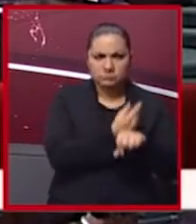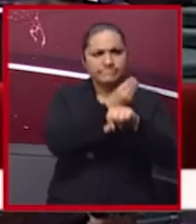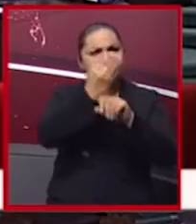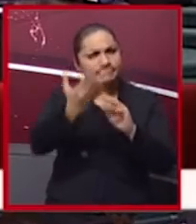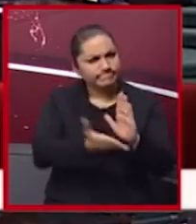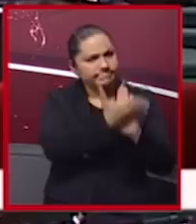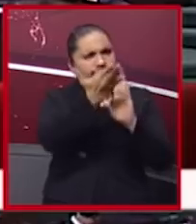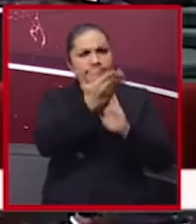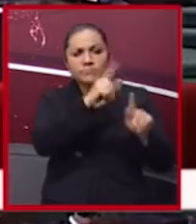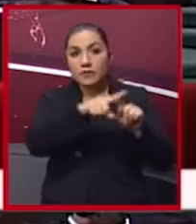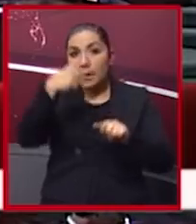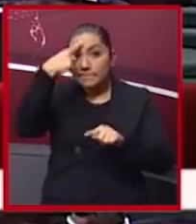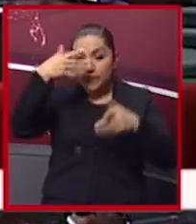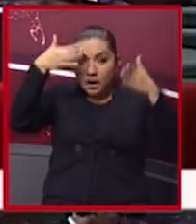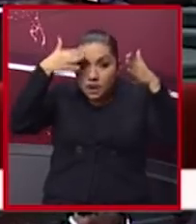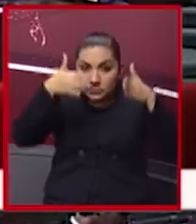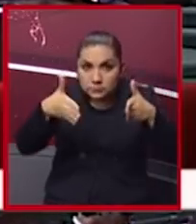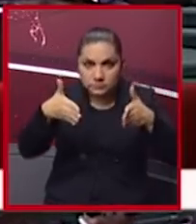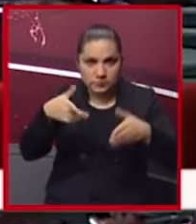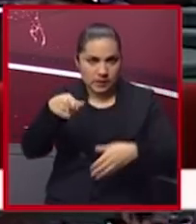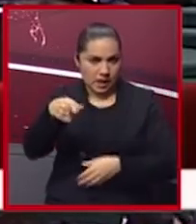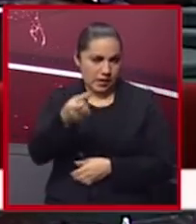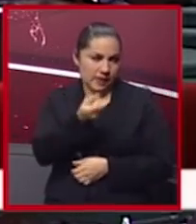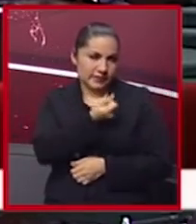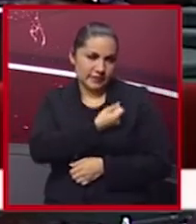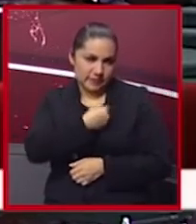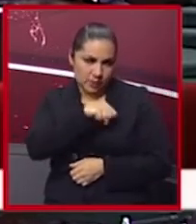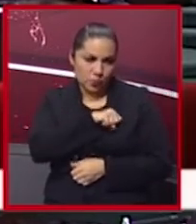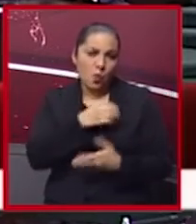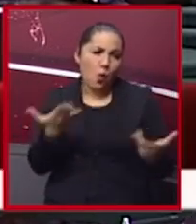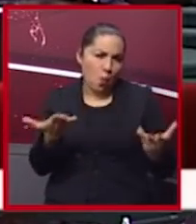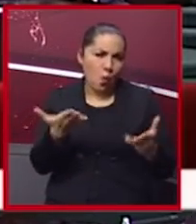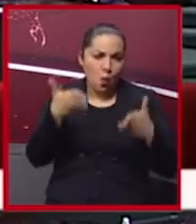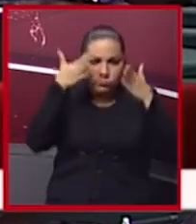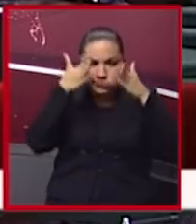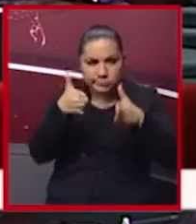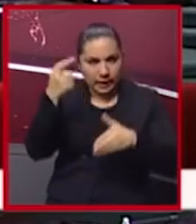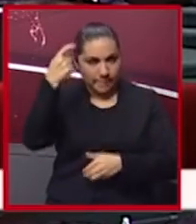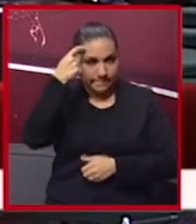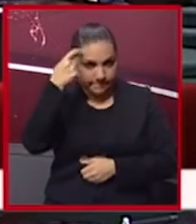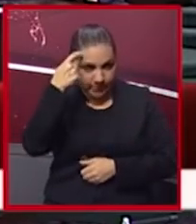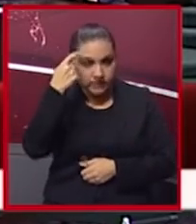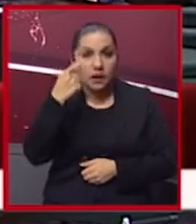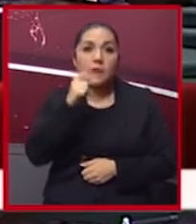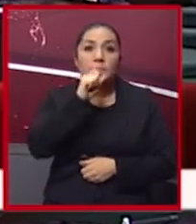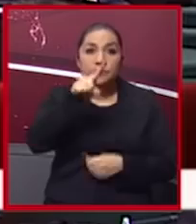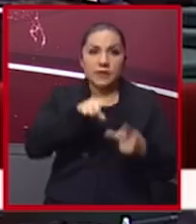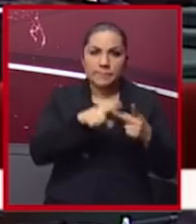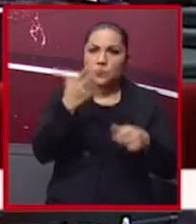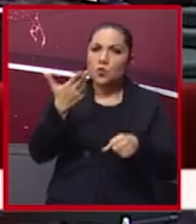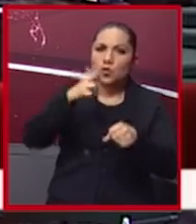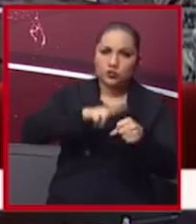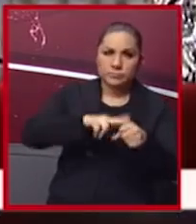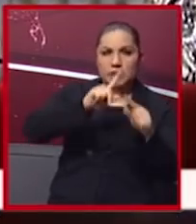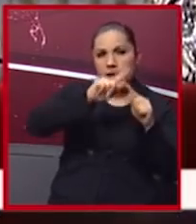salud mental y también para fortalecer hospitales tales como el Hospital Nacional de Cardiología.